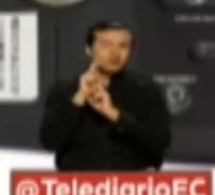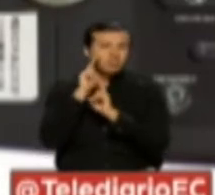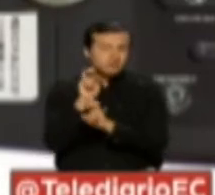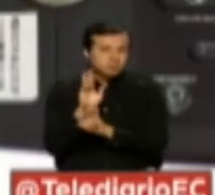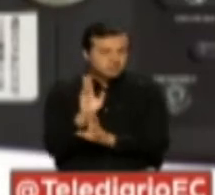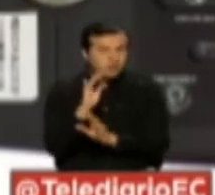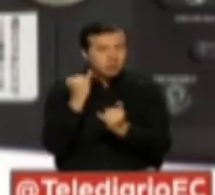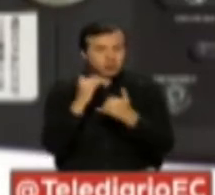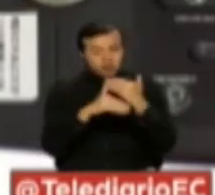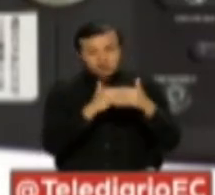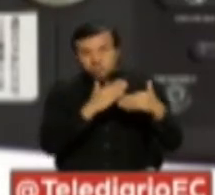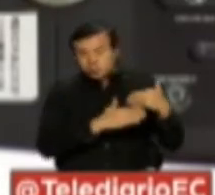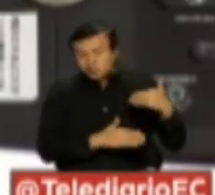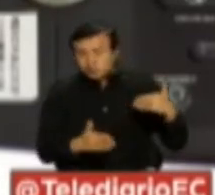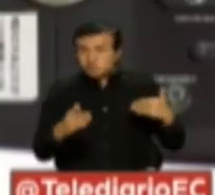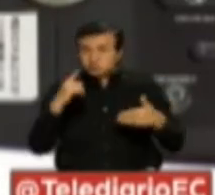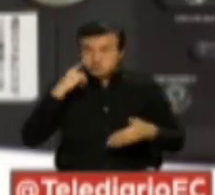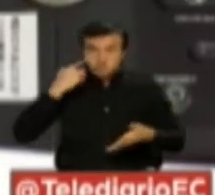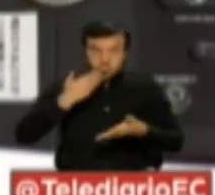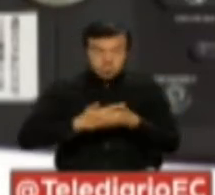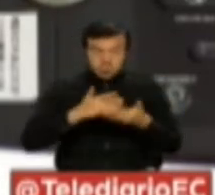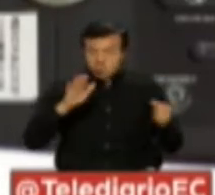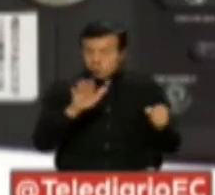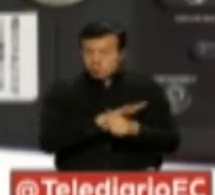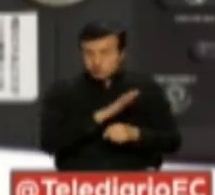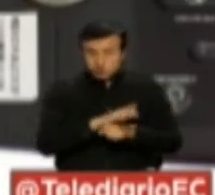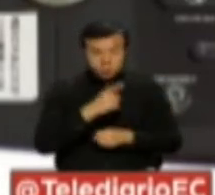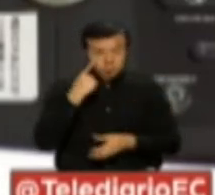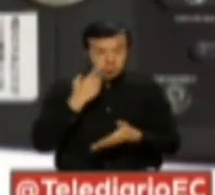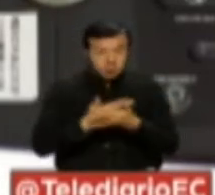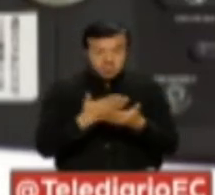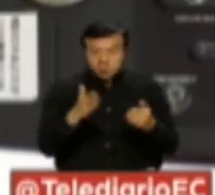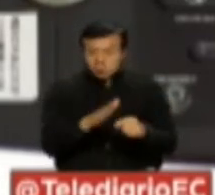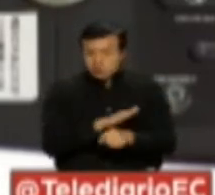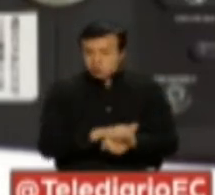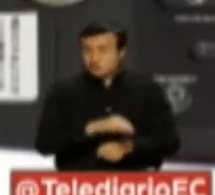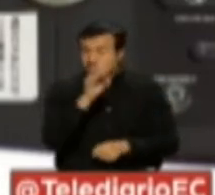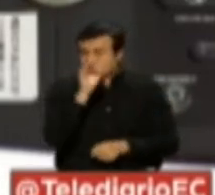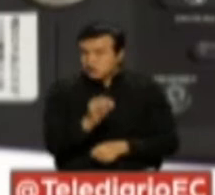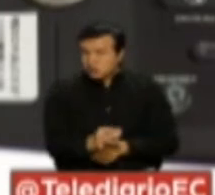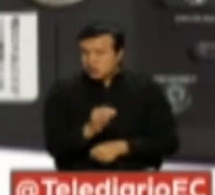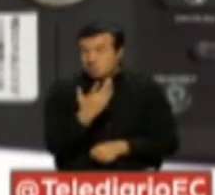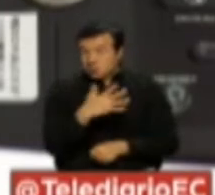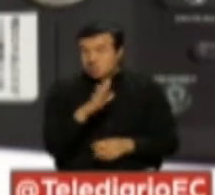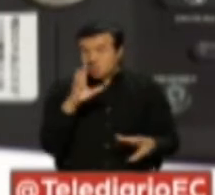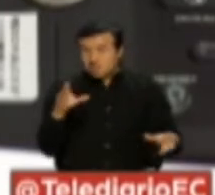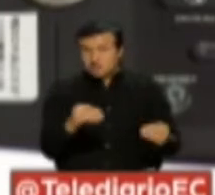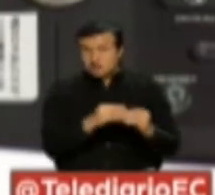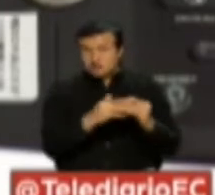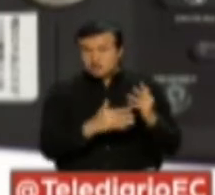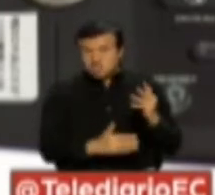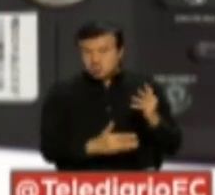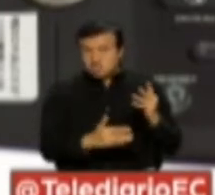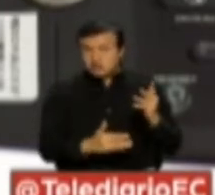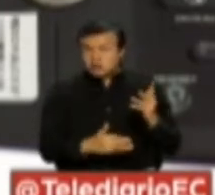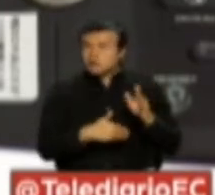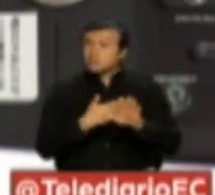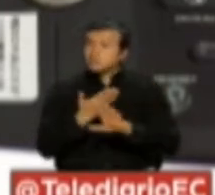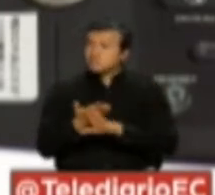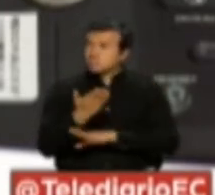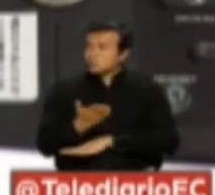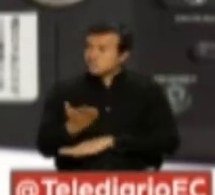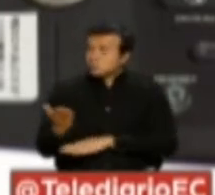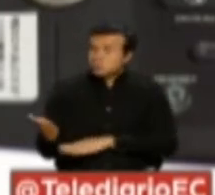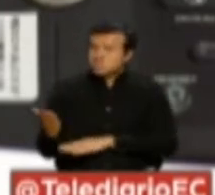Ahora se debería resolver si es que hay los suficientes elementos de convicción para que se pueda abrir la etapa de